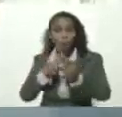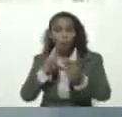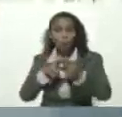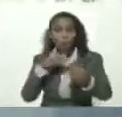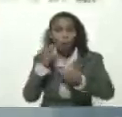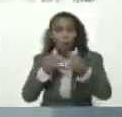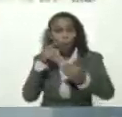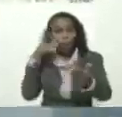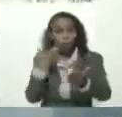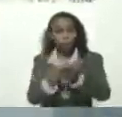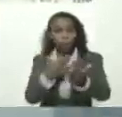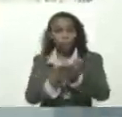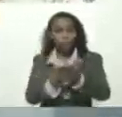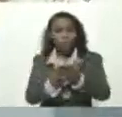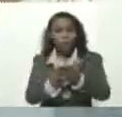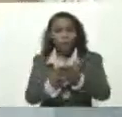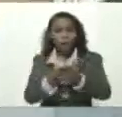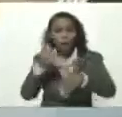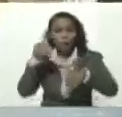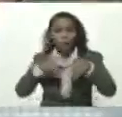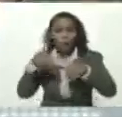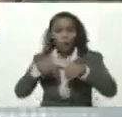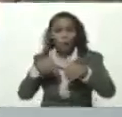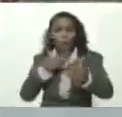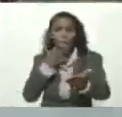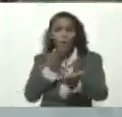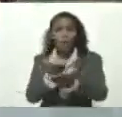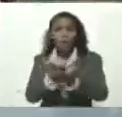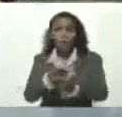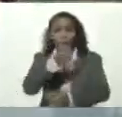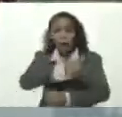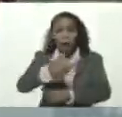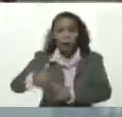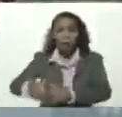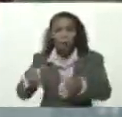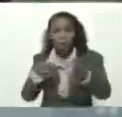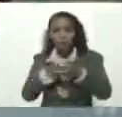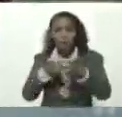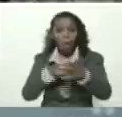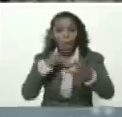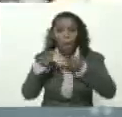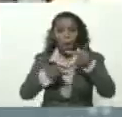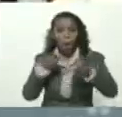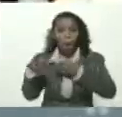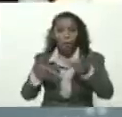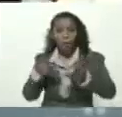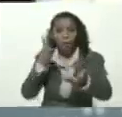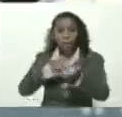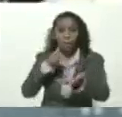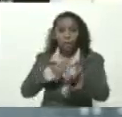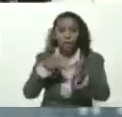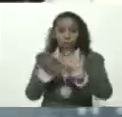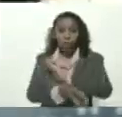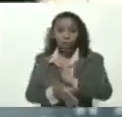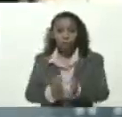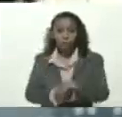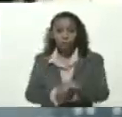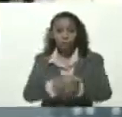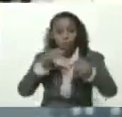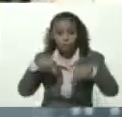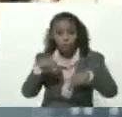la oferta electoral y las propuestas de cada candidato y de cada candidata. Mire, esta